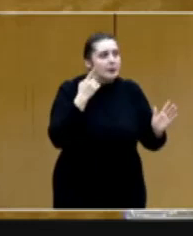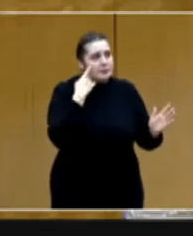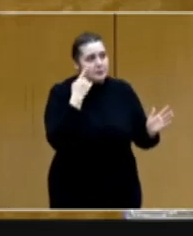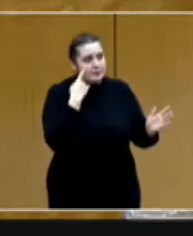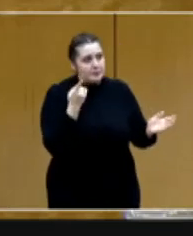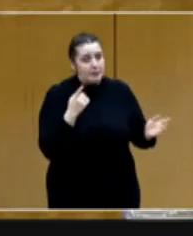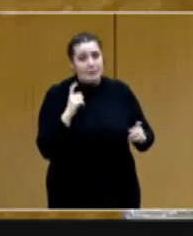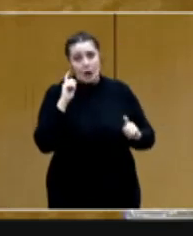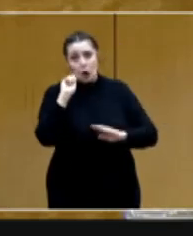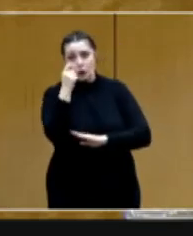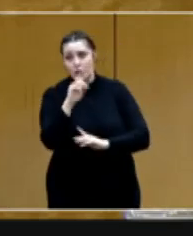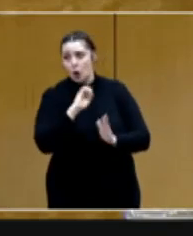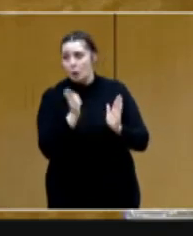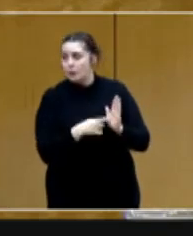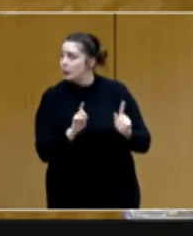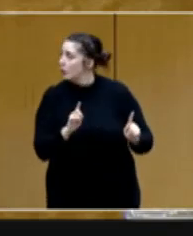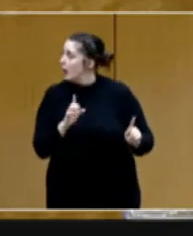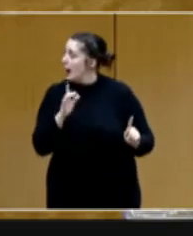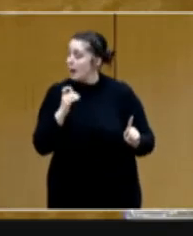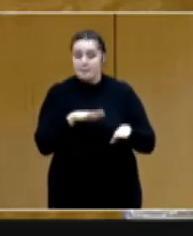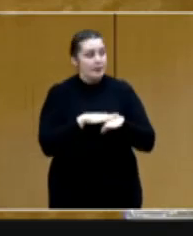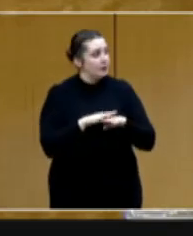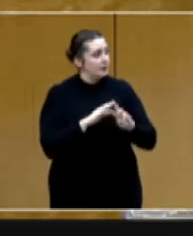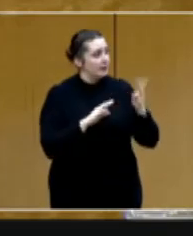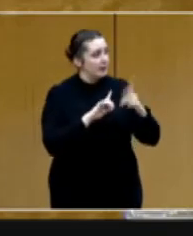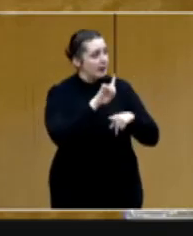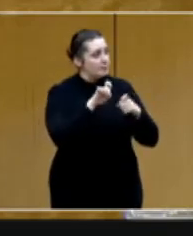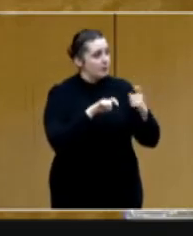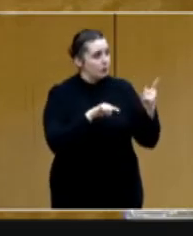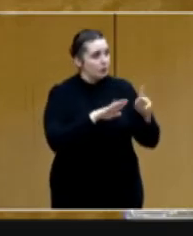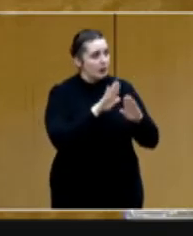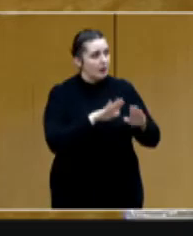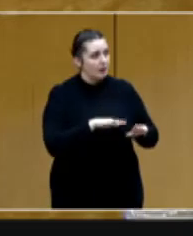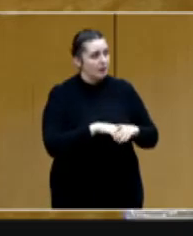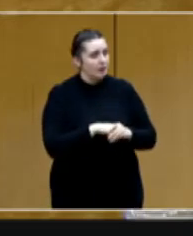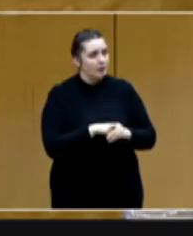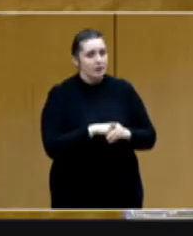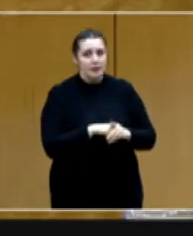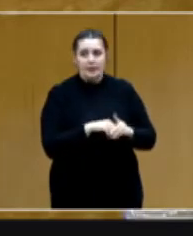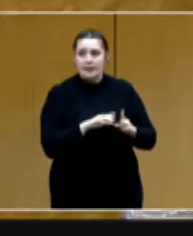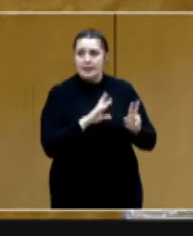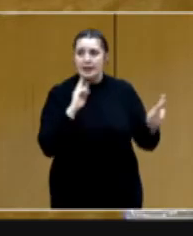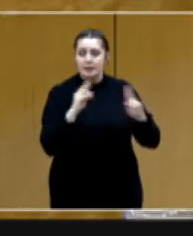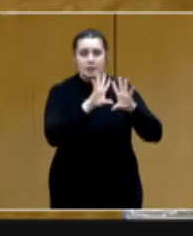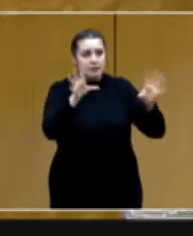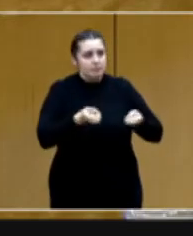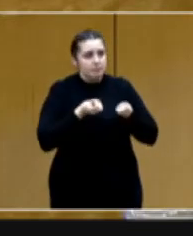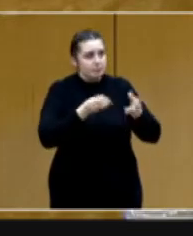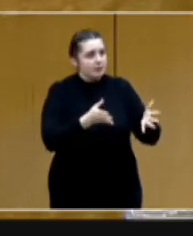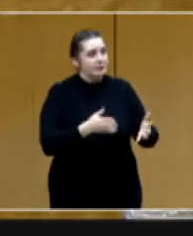un momento queda una tercera una tercera pregunta que será la última y las unificamos las respuestas venga adelante